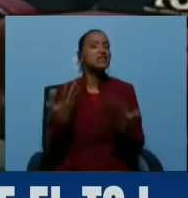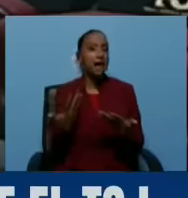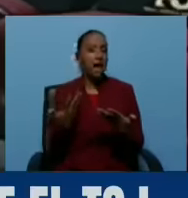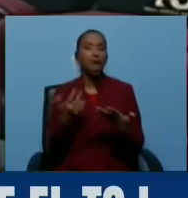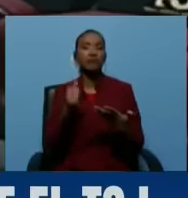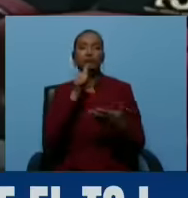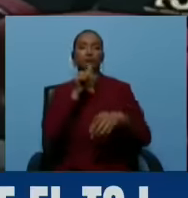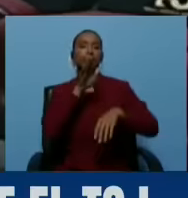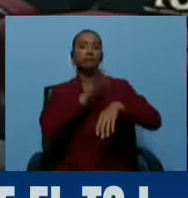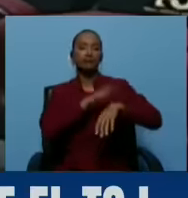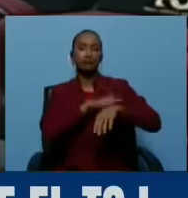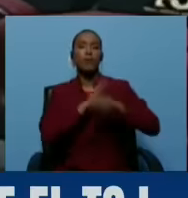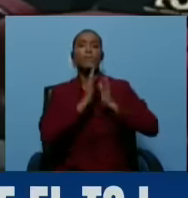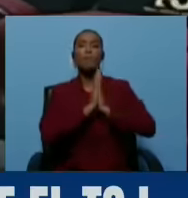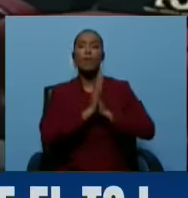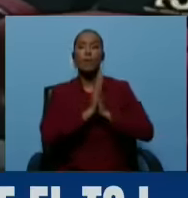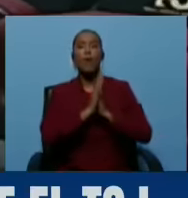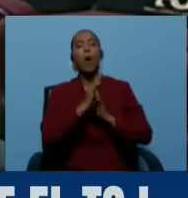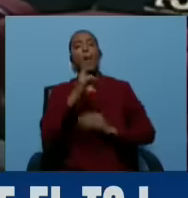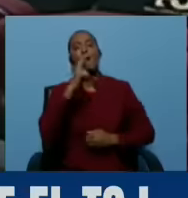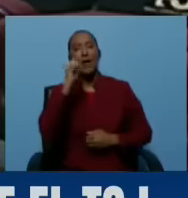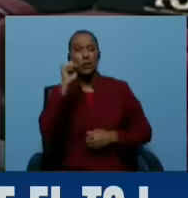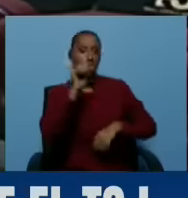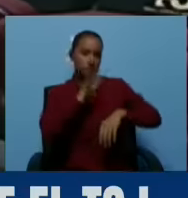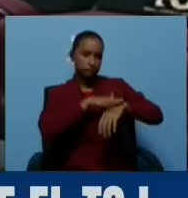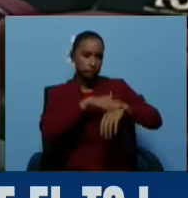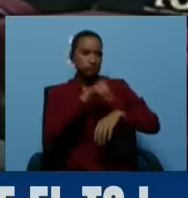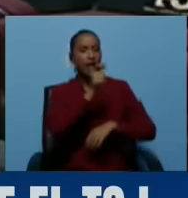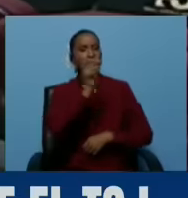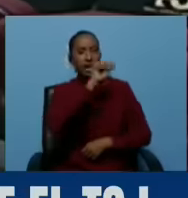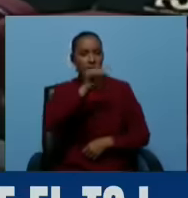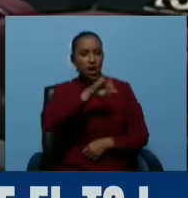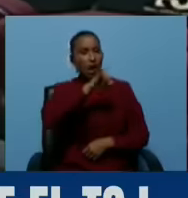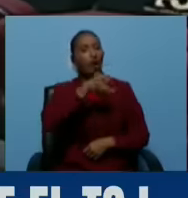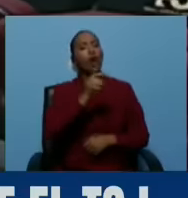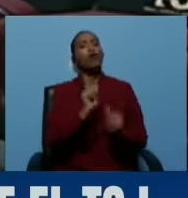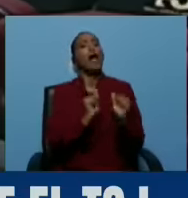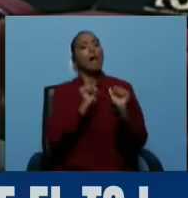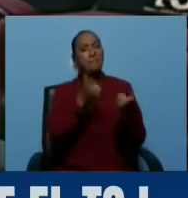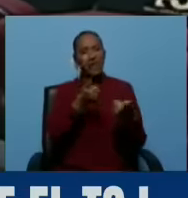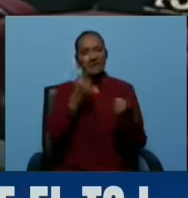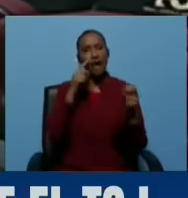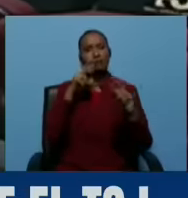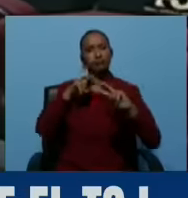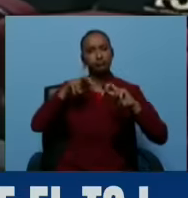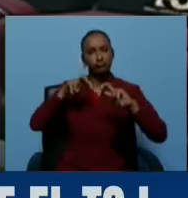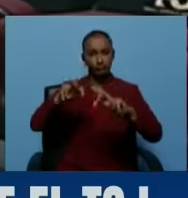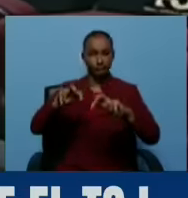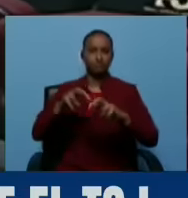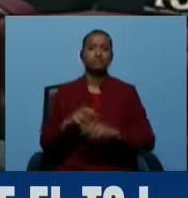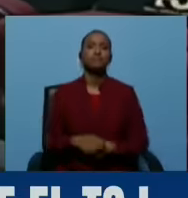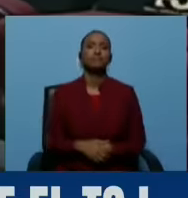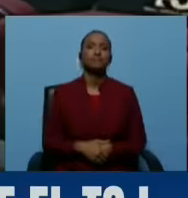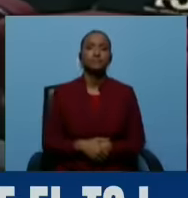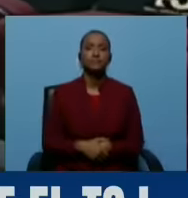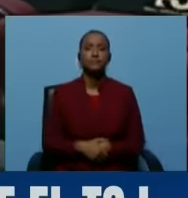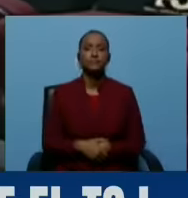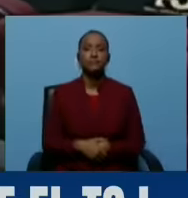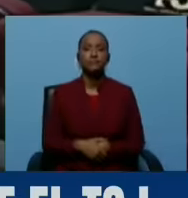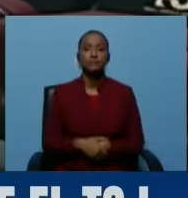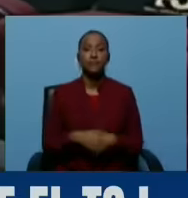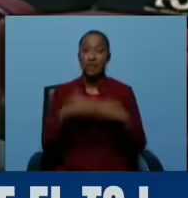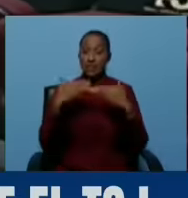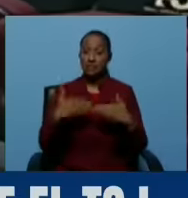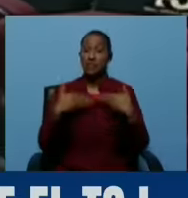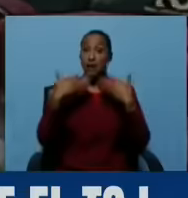contencioso que ha hecho el presidente de la República Bolivariana de Venezuela, Nicolás Maduro Moros. Después de